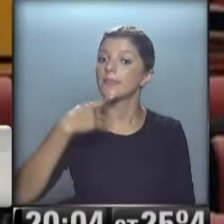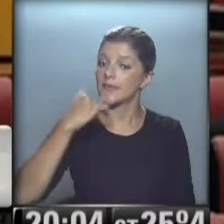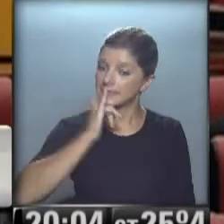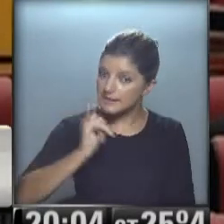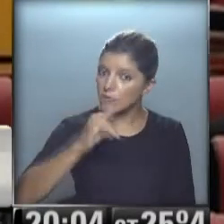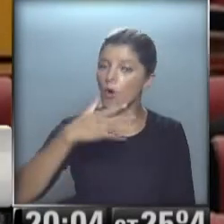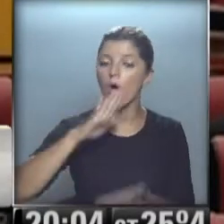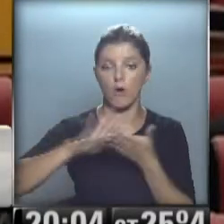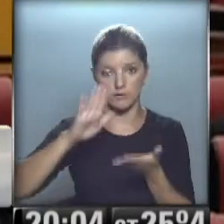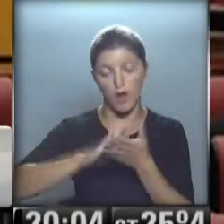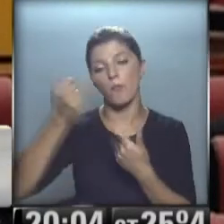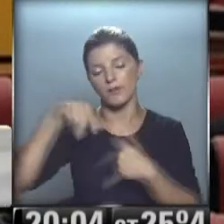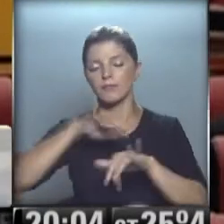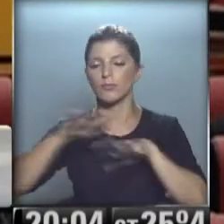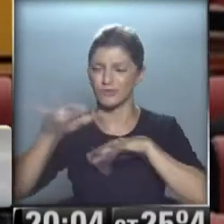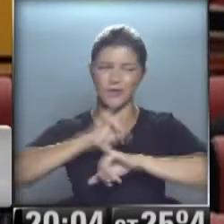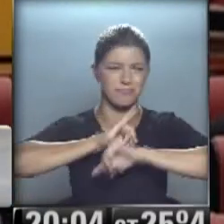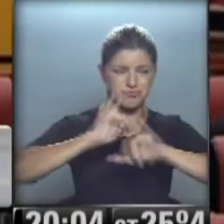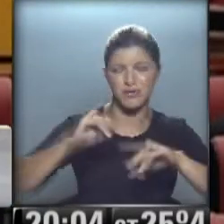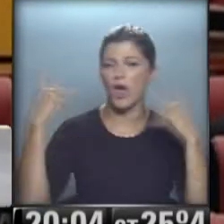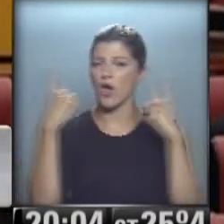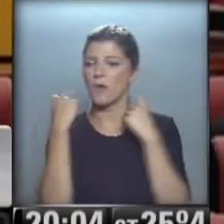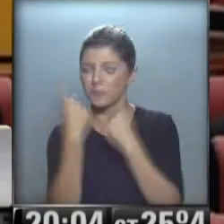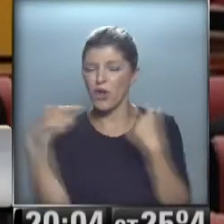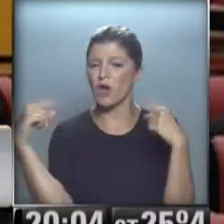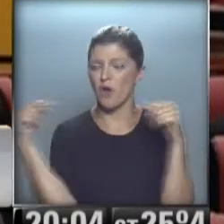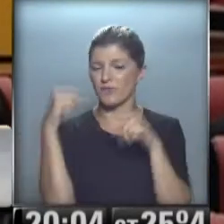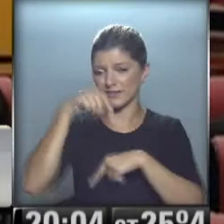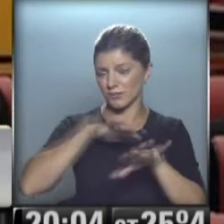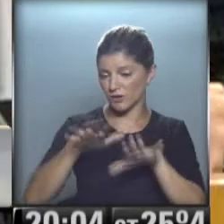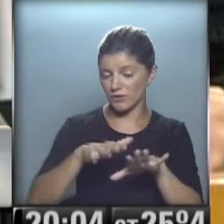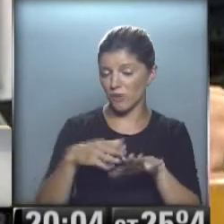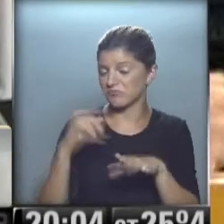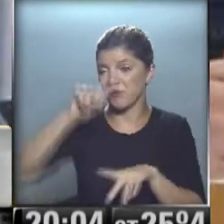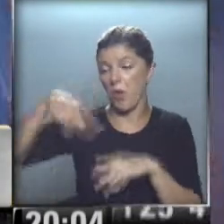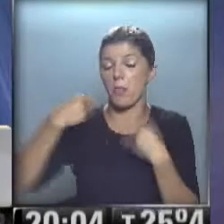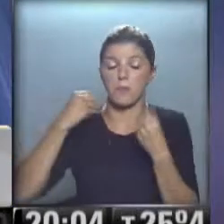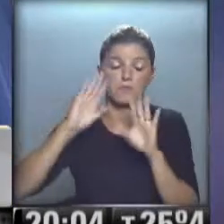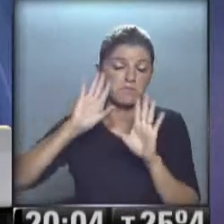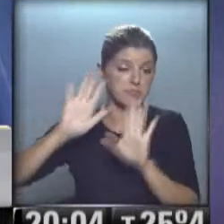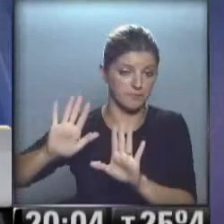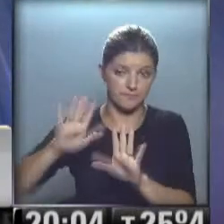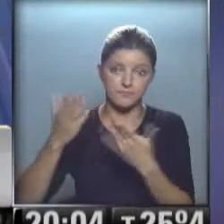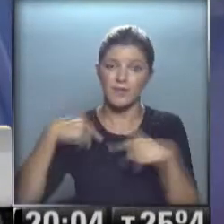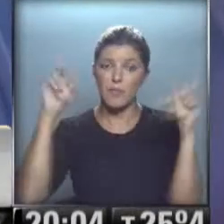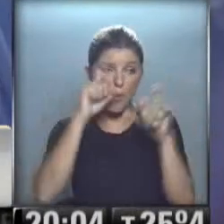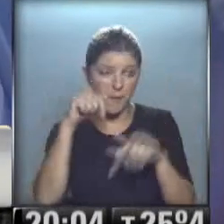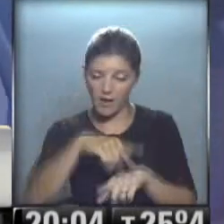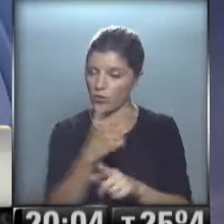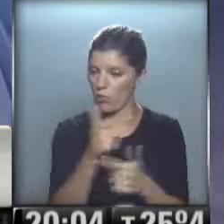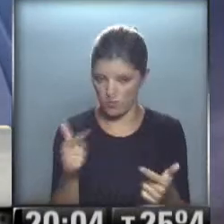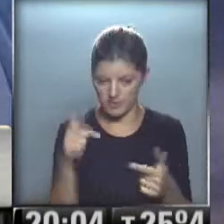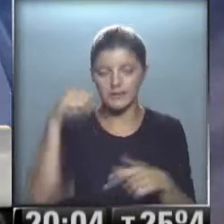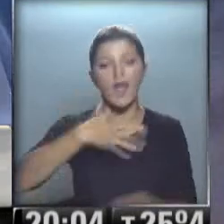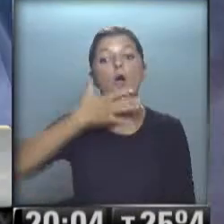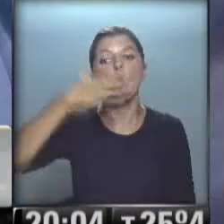otra vez también por la campaña mediática de que sin ninguna justificación marca que hay problemas. No hay problemas, se sigue